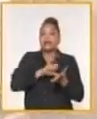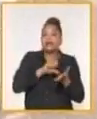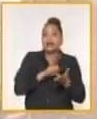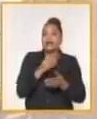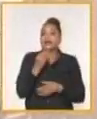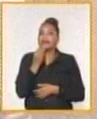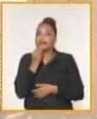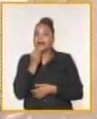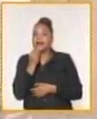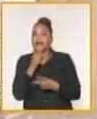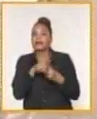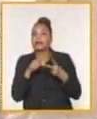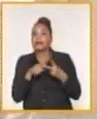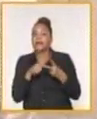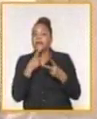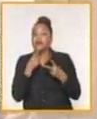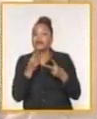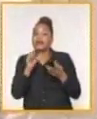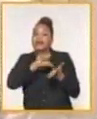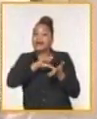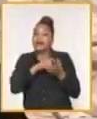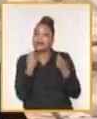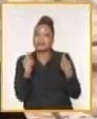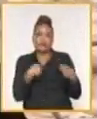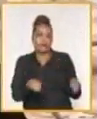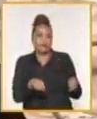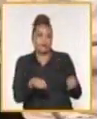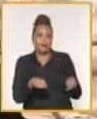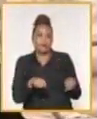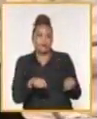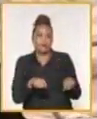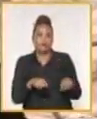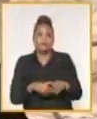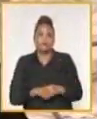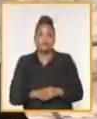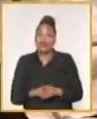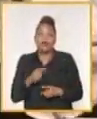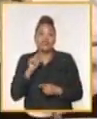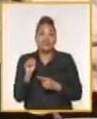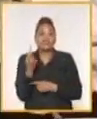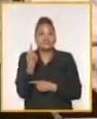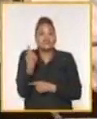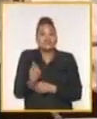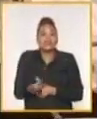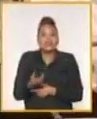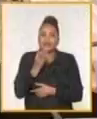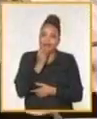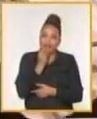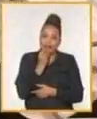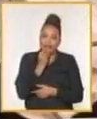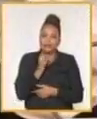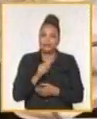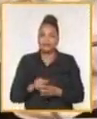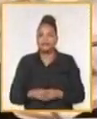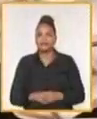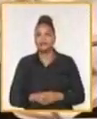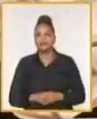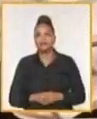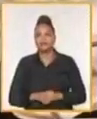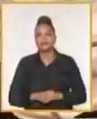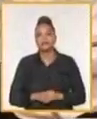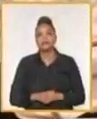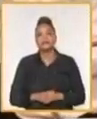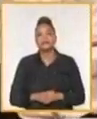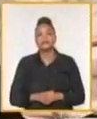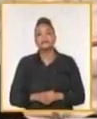Irán se convirtió. Lo de Chad. Claro. Que ahora uno de los herederos de Chad está pidiendo súper bien. La democracia. Que eso